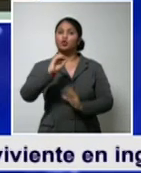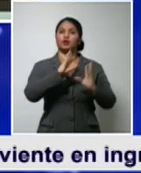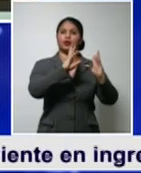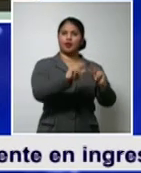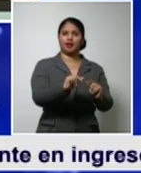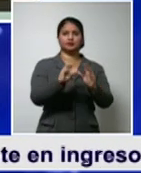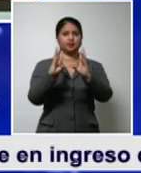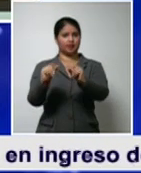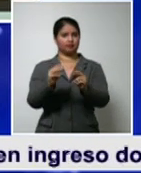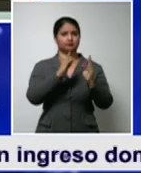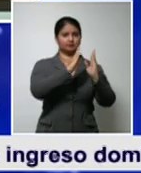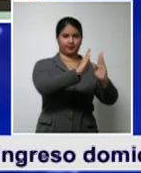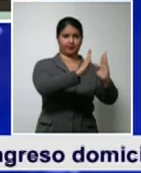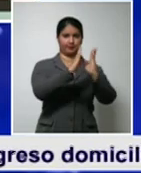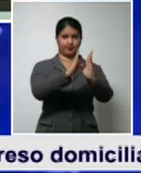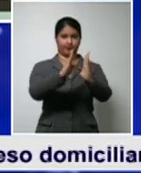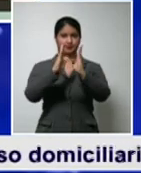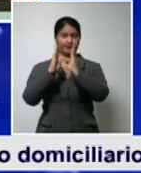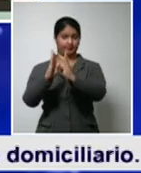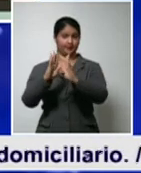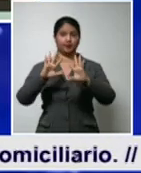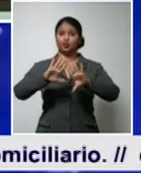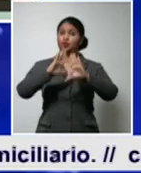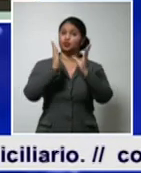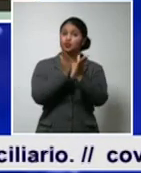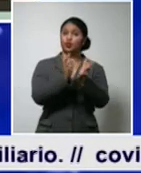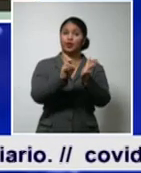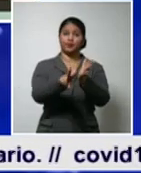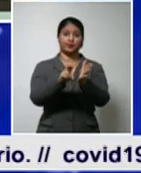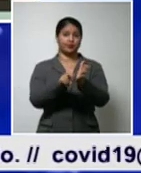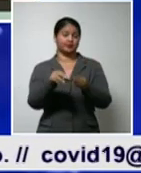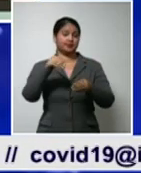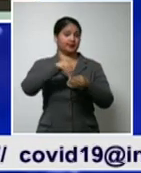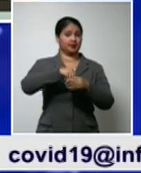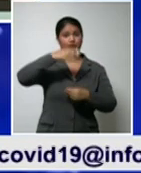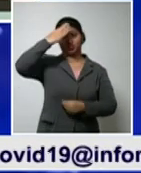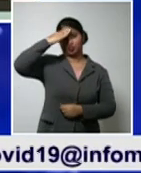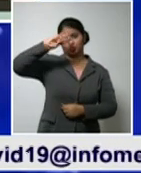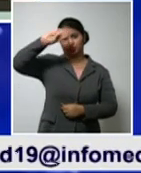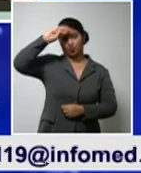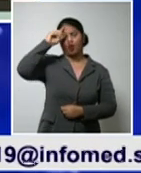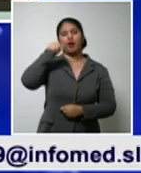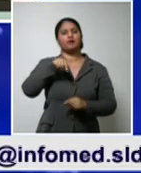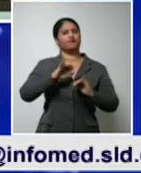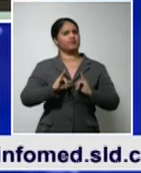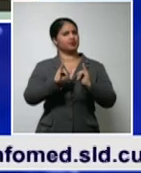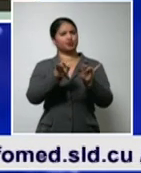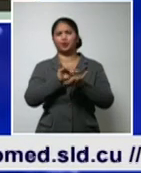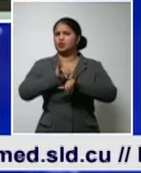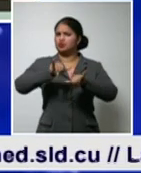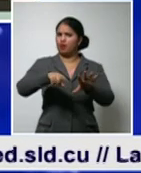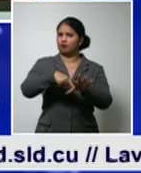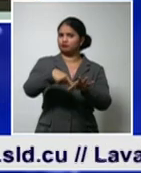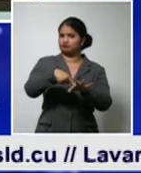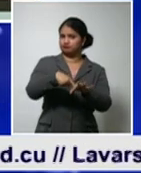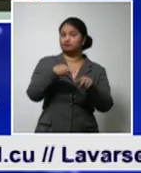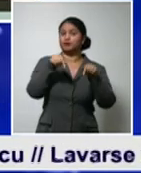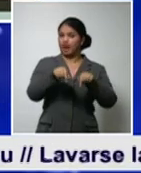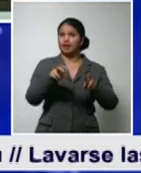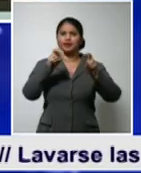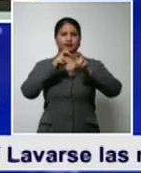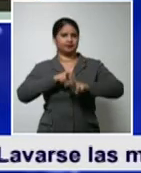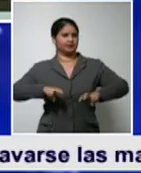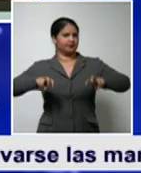muestras de todas las provincias y el municipio especial Isla de la Juventud que se procesaron